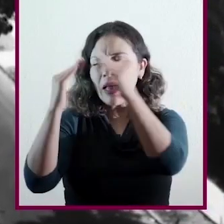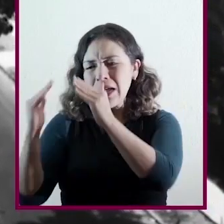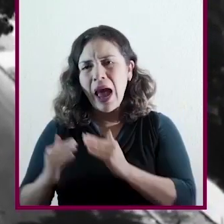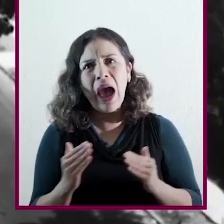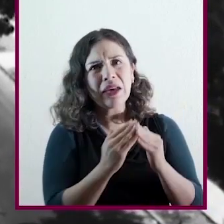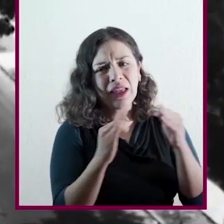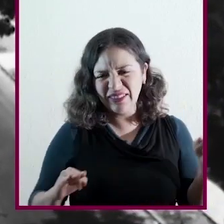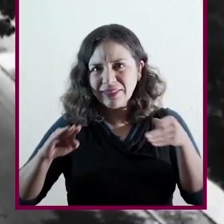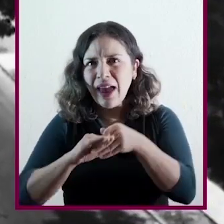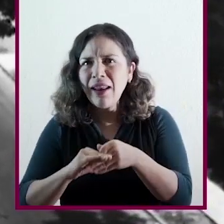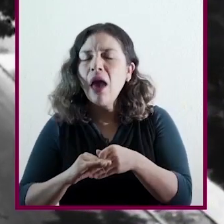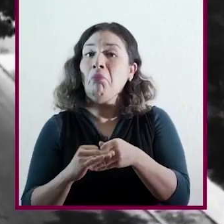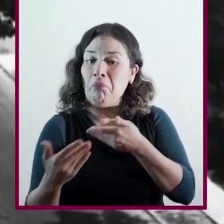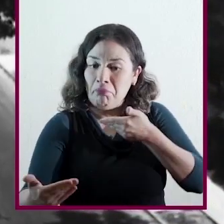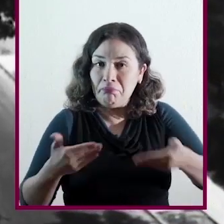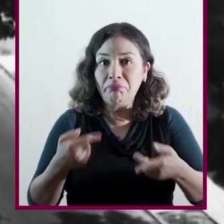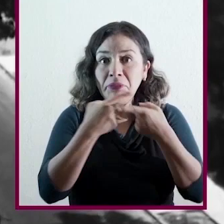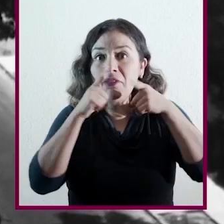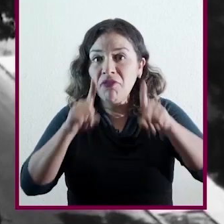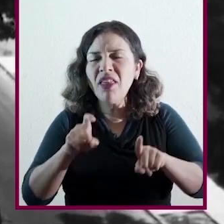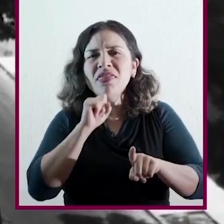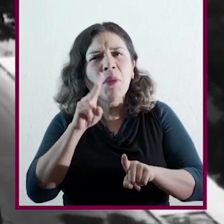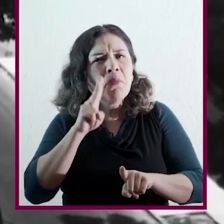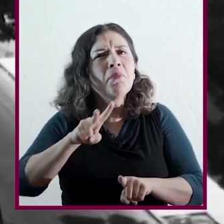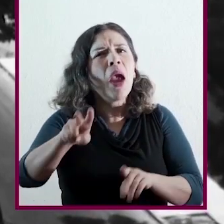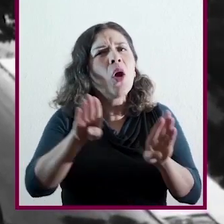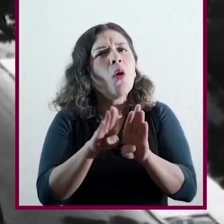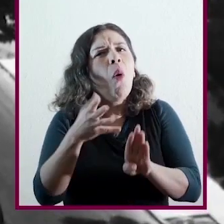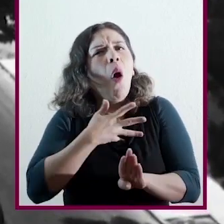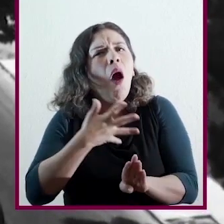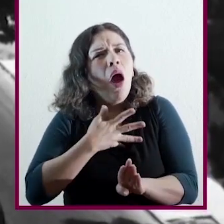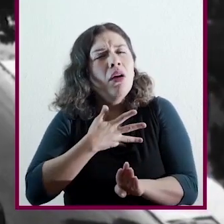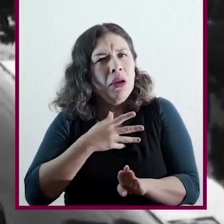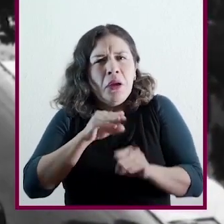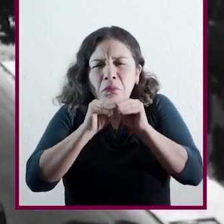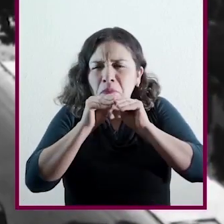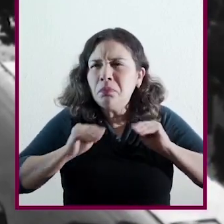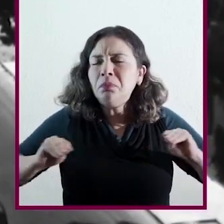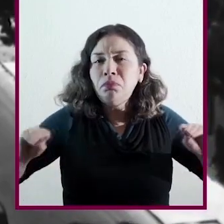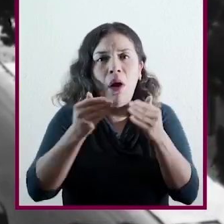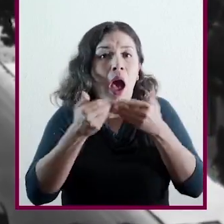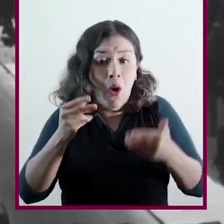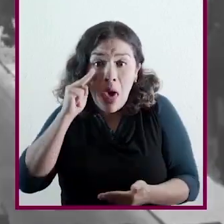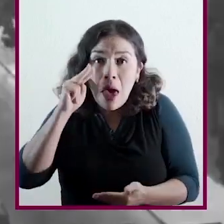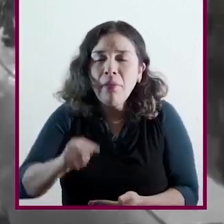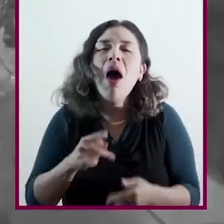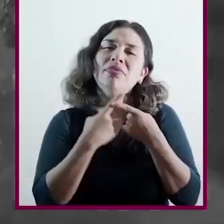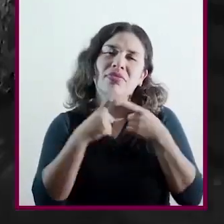hospital y las viviendas cercanas, así como un panorama casi desierto que ahora luce muy